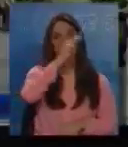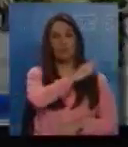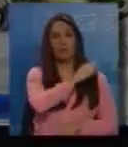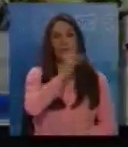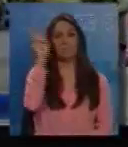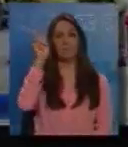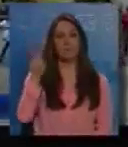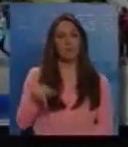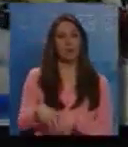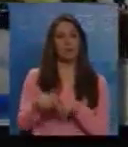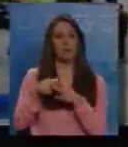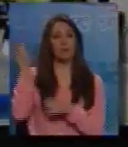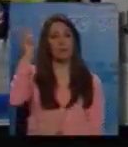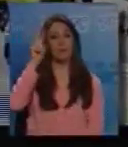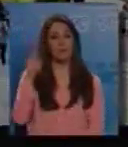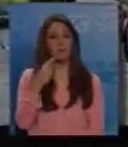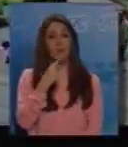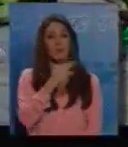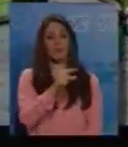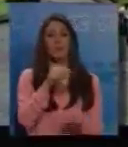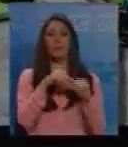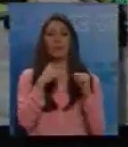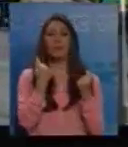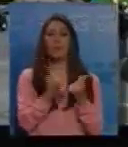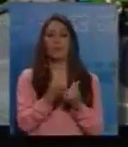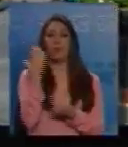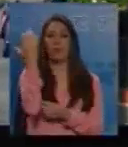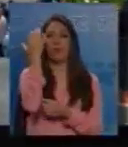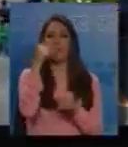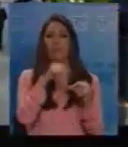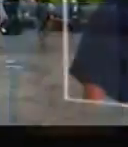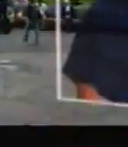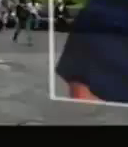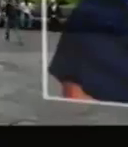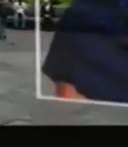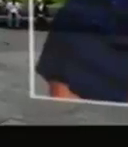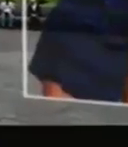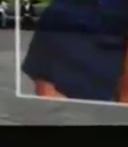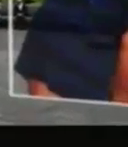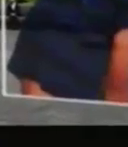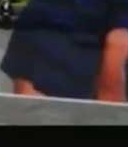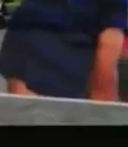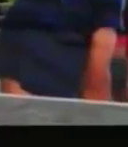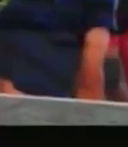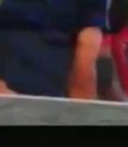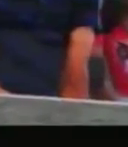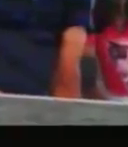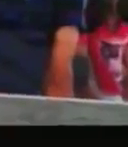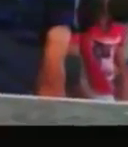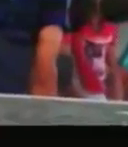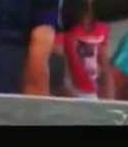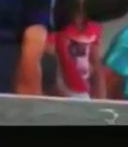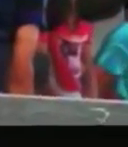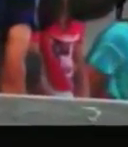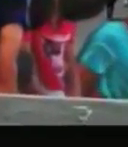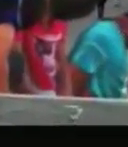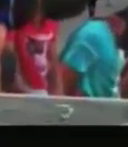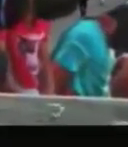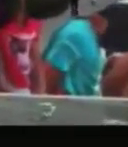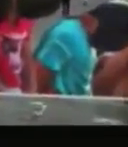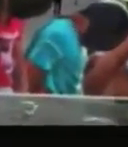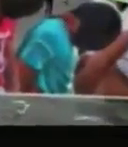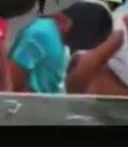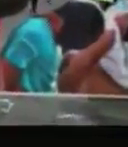venezolanos. Según Venezuela, un grupo de contrabandistas colombianos los atacó. Por esta razón, el presidente venezolano Nicolás